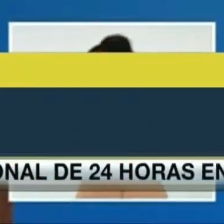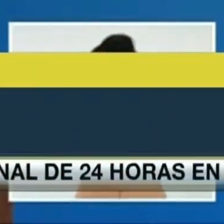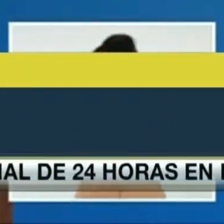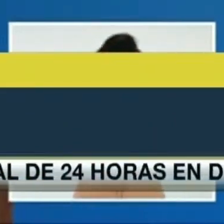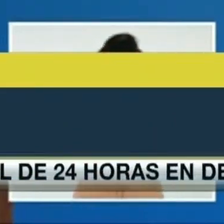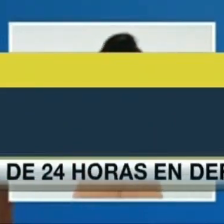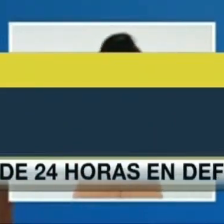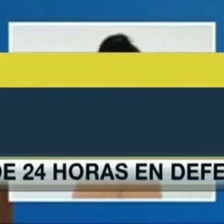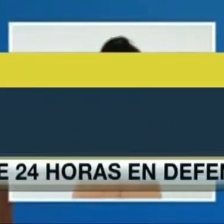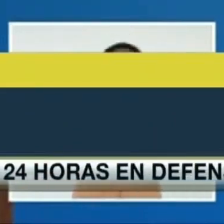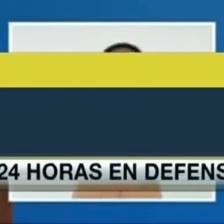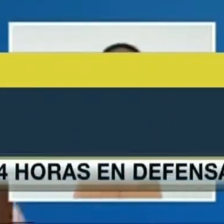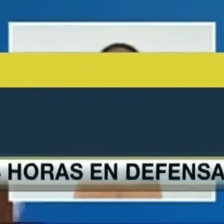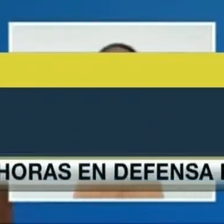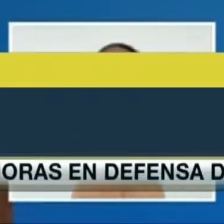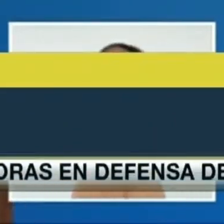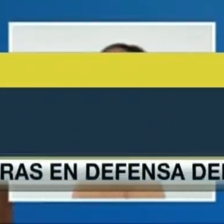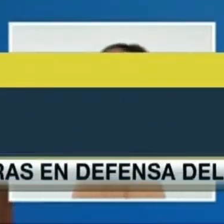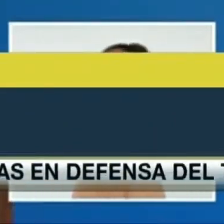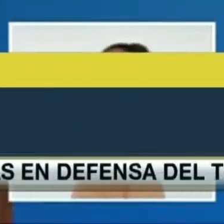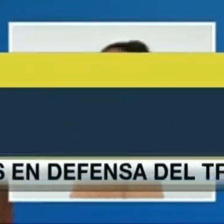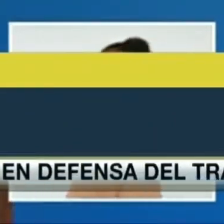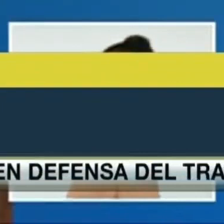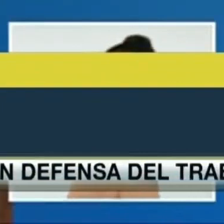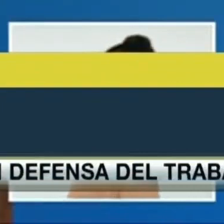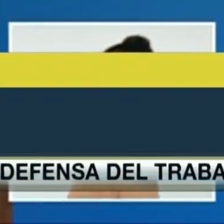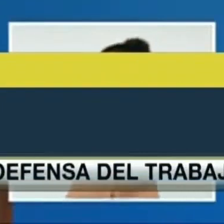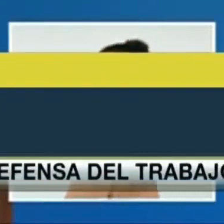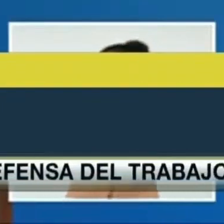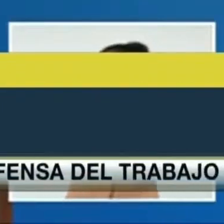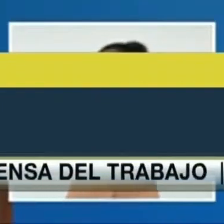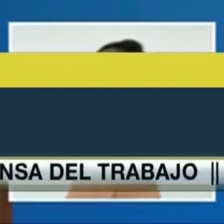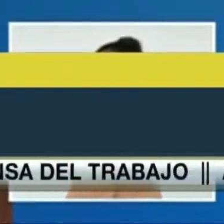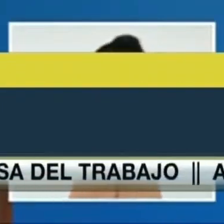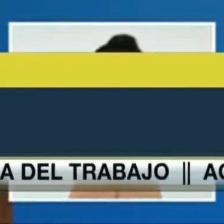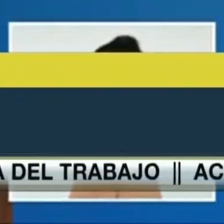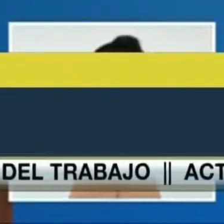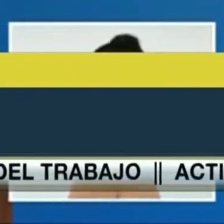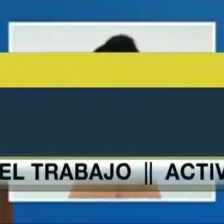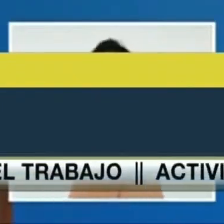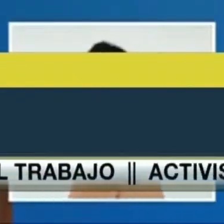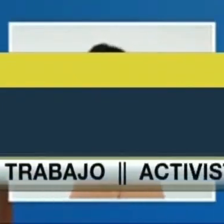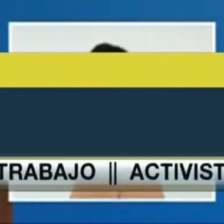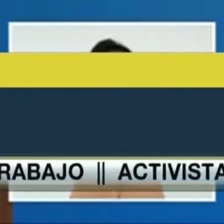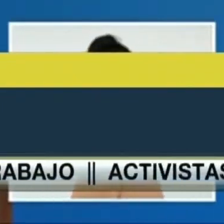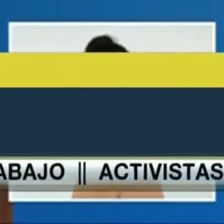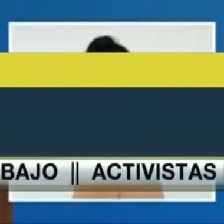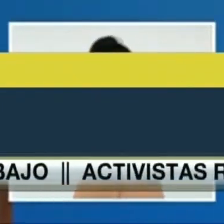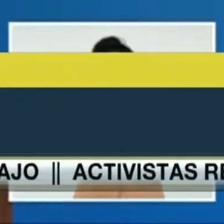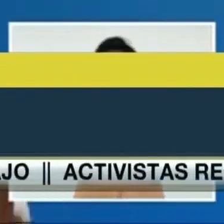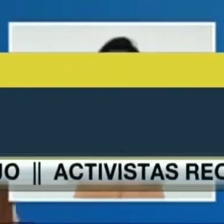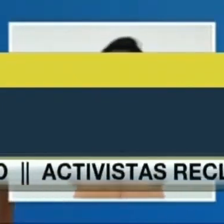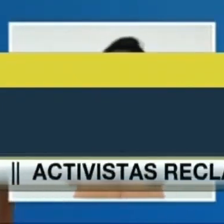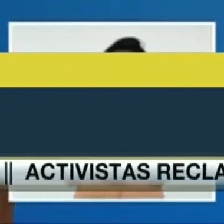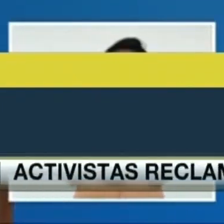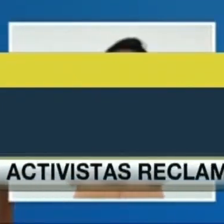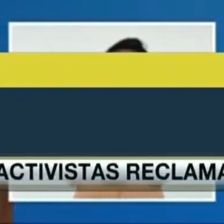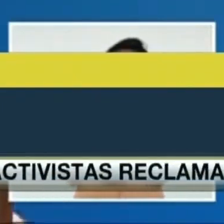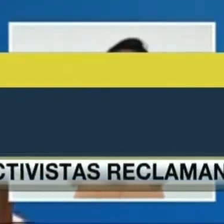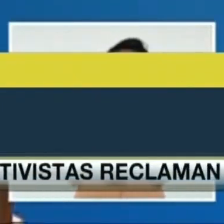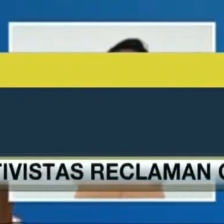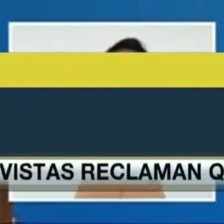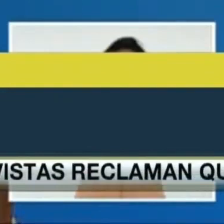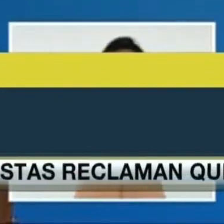El comunicado del presidente Biden y de otros personeros del gobierno de los Estados